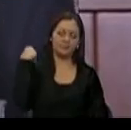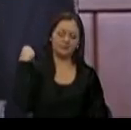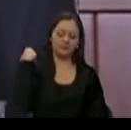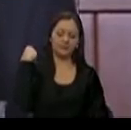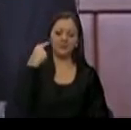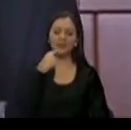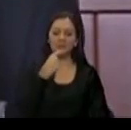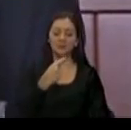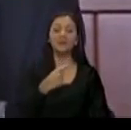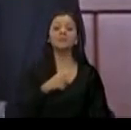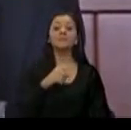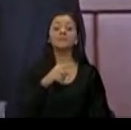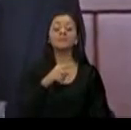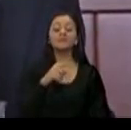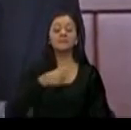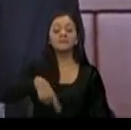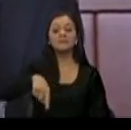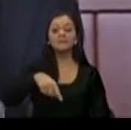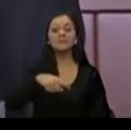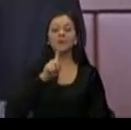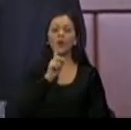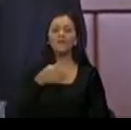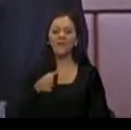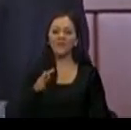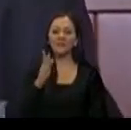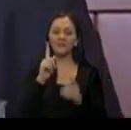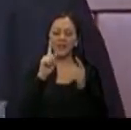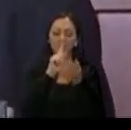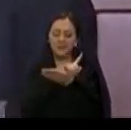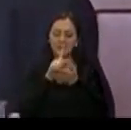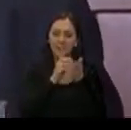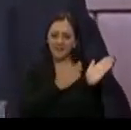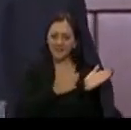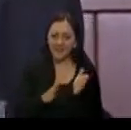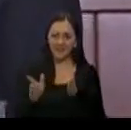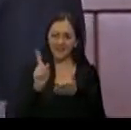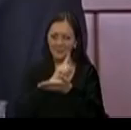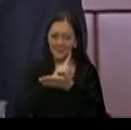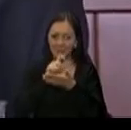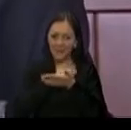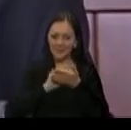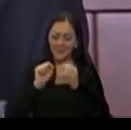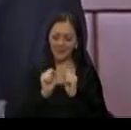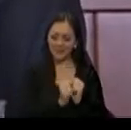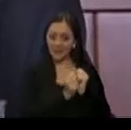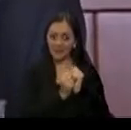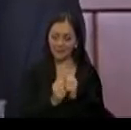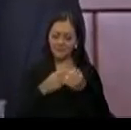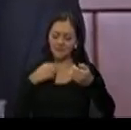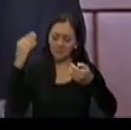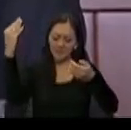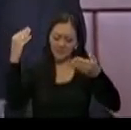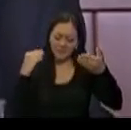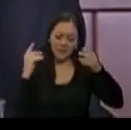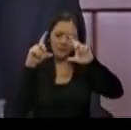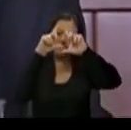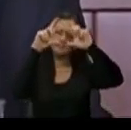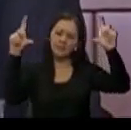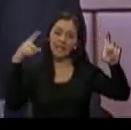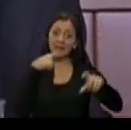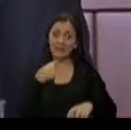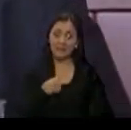dice una frase hermosísima como titular de un párrafo grande. Dice,